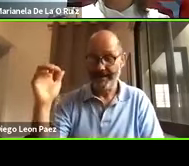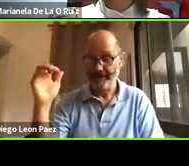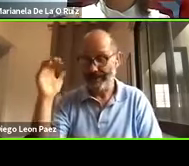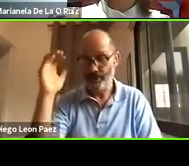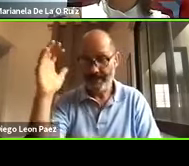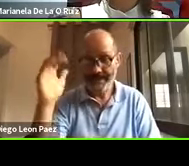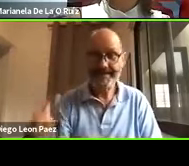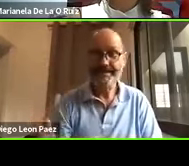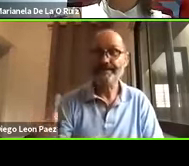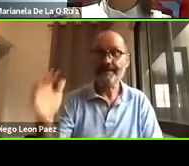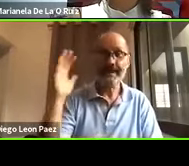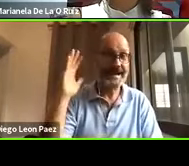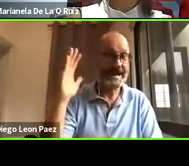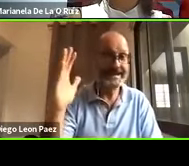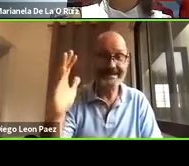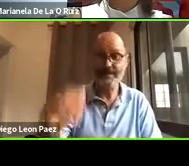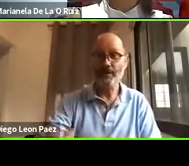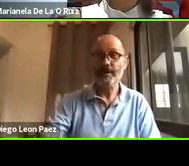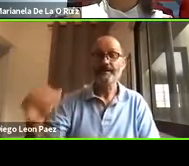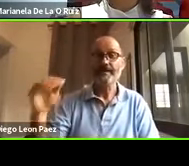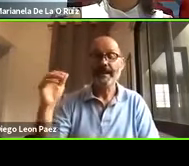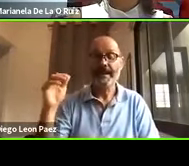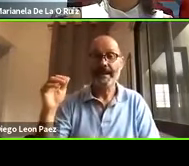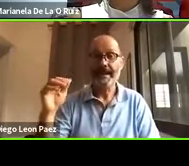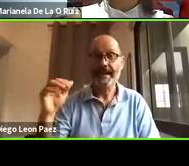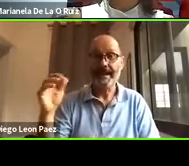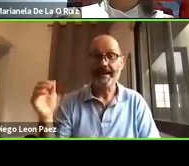volando díaz clarísimo